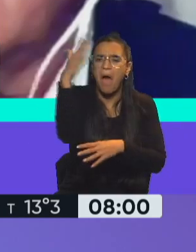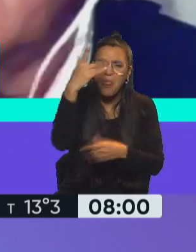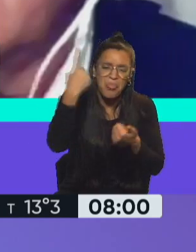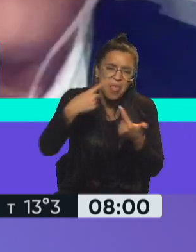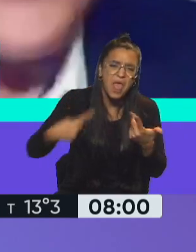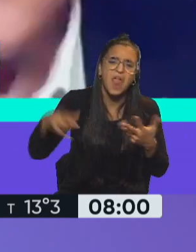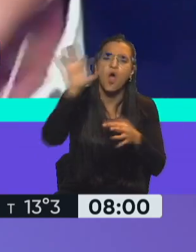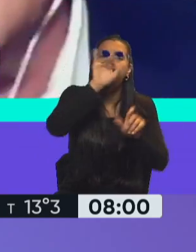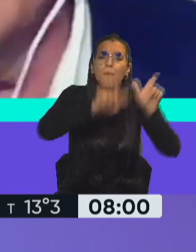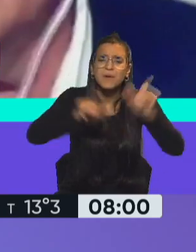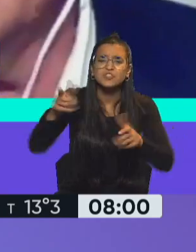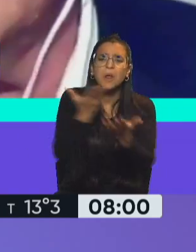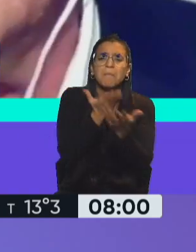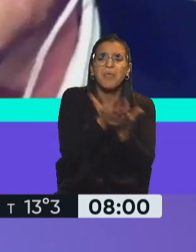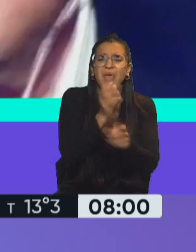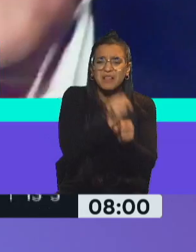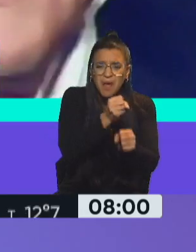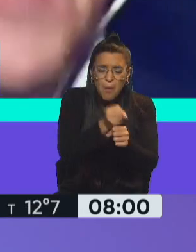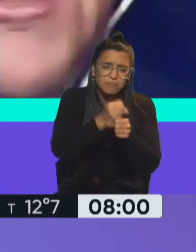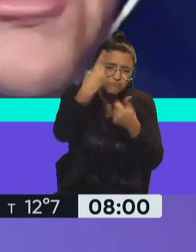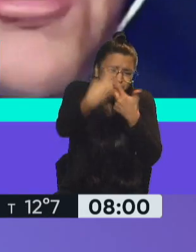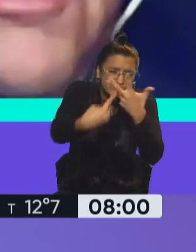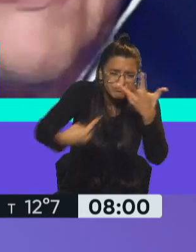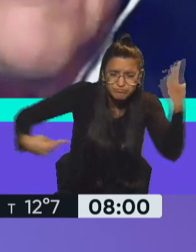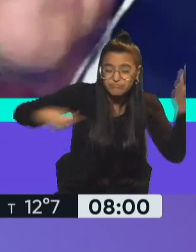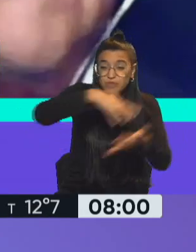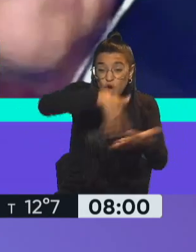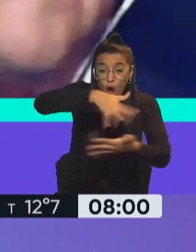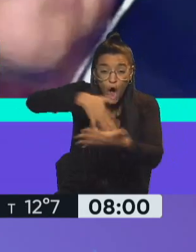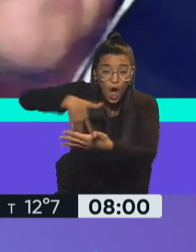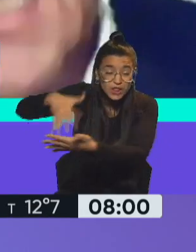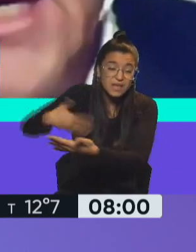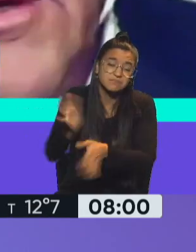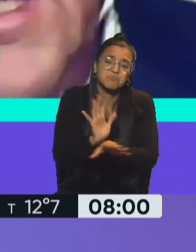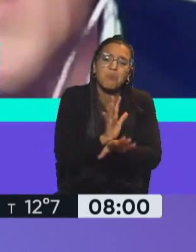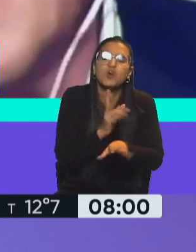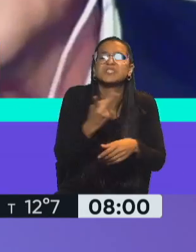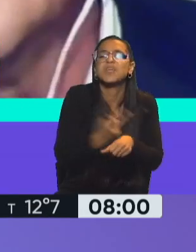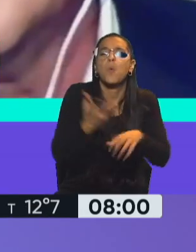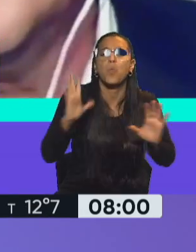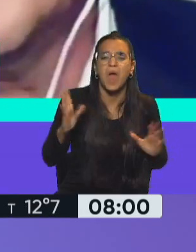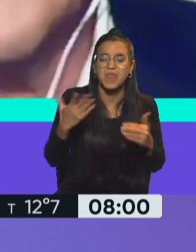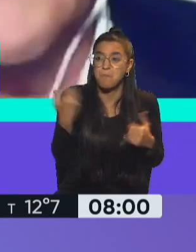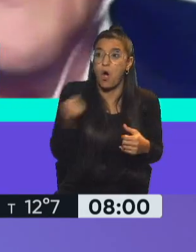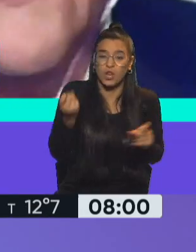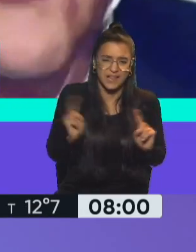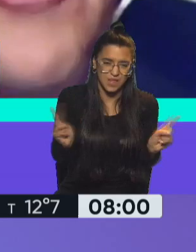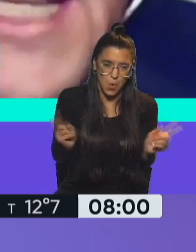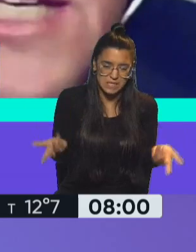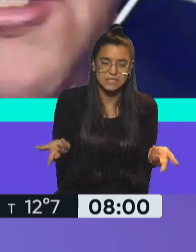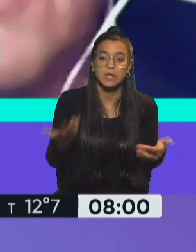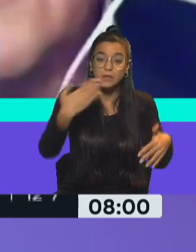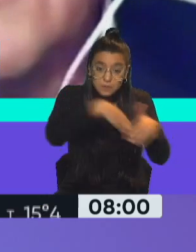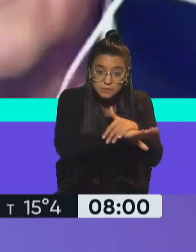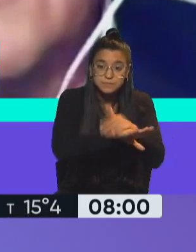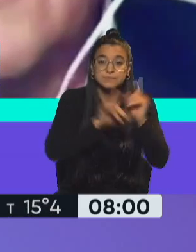o de gente que pedía trabajo. Entre todas esas notas de menor nivel o jerarquía estaba